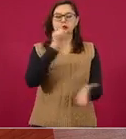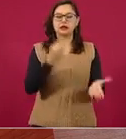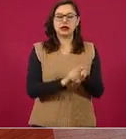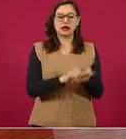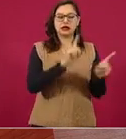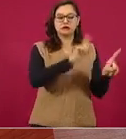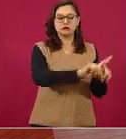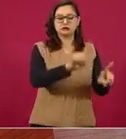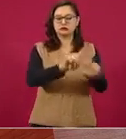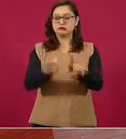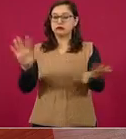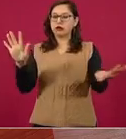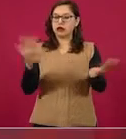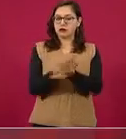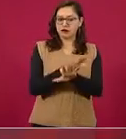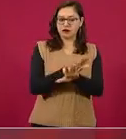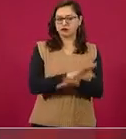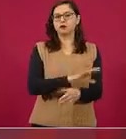energética.